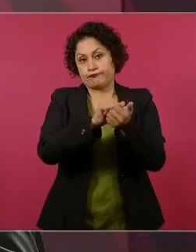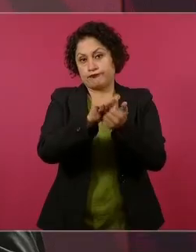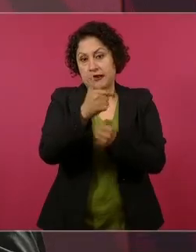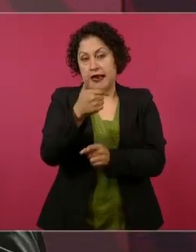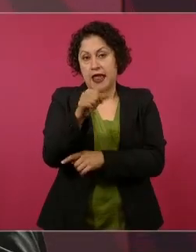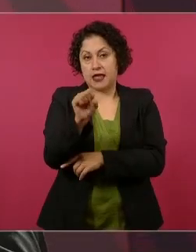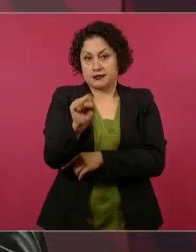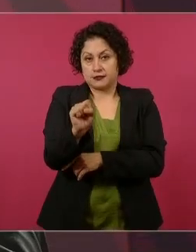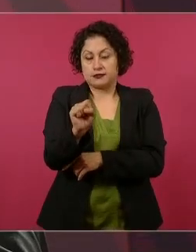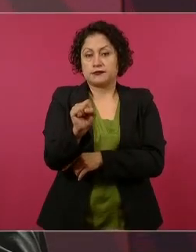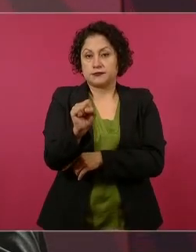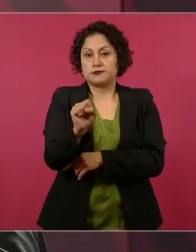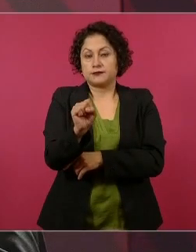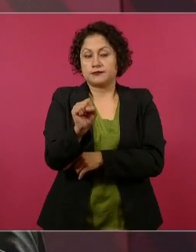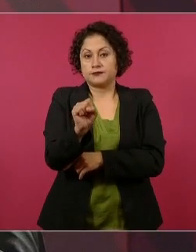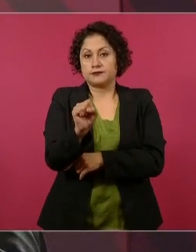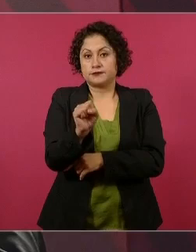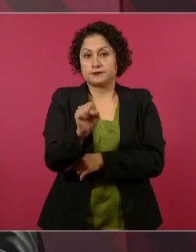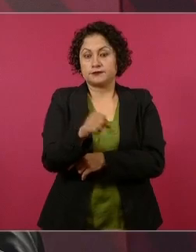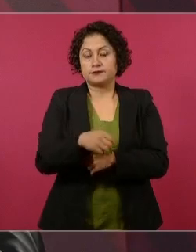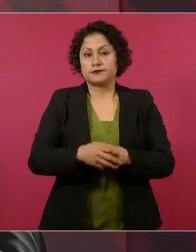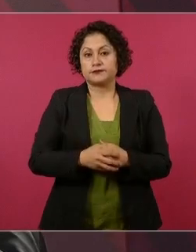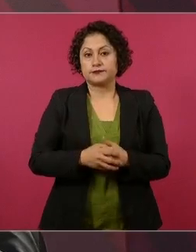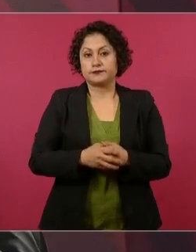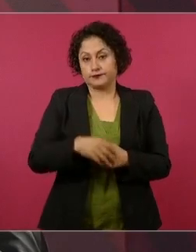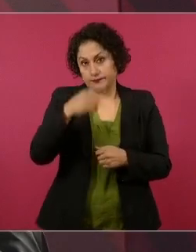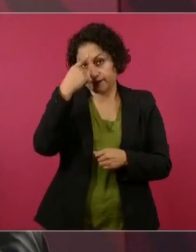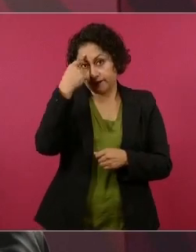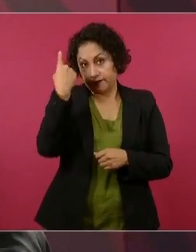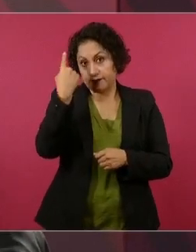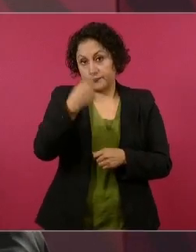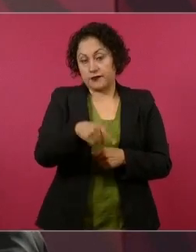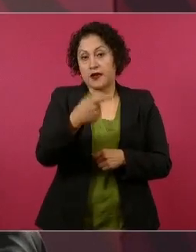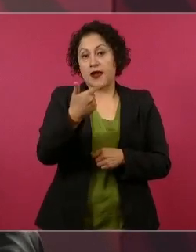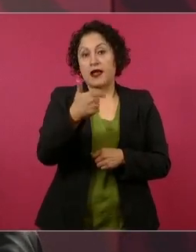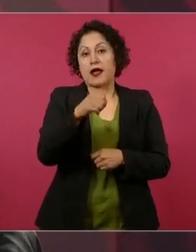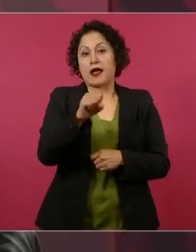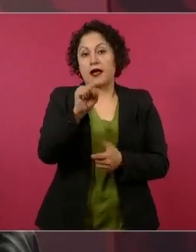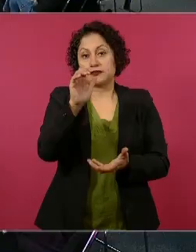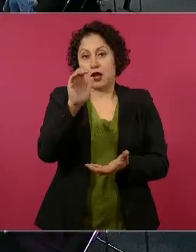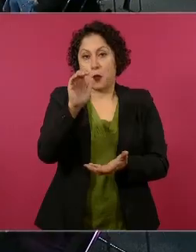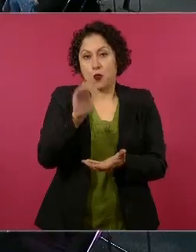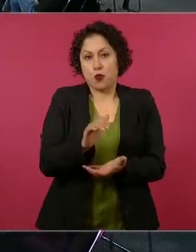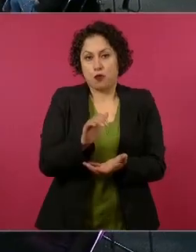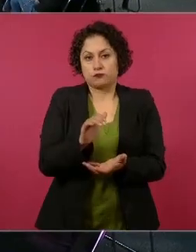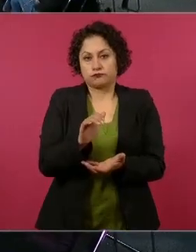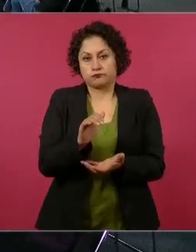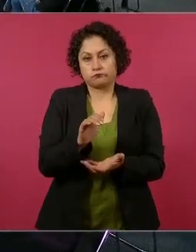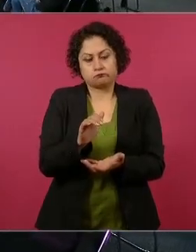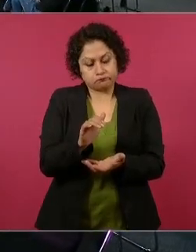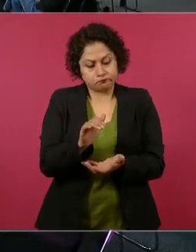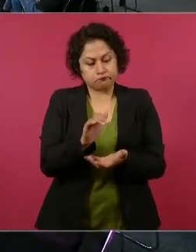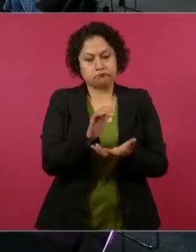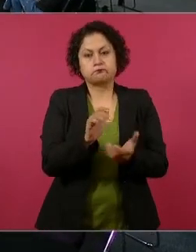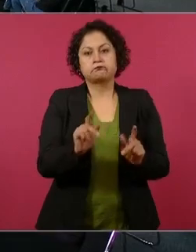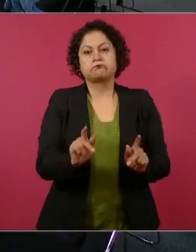gas para congelar el gas y poderlo exportar.